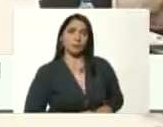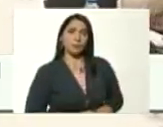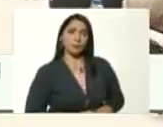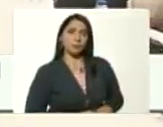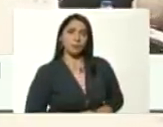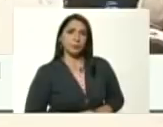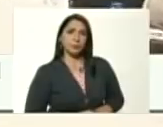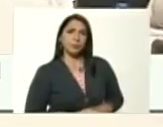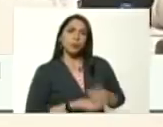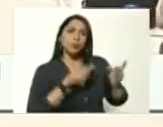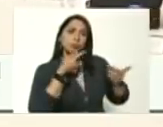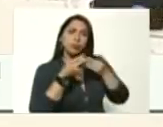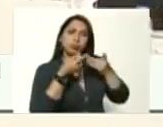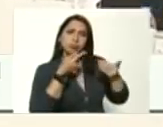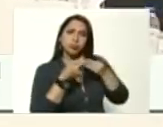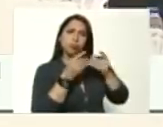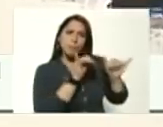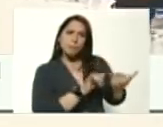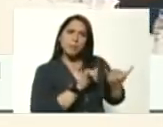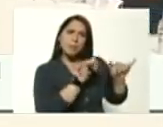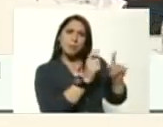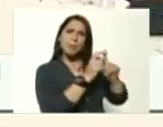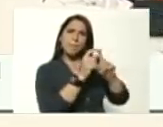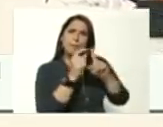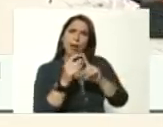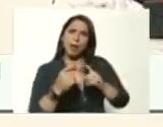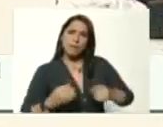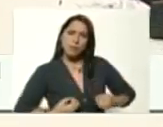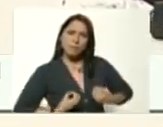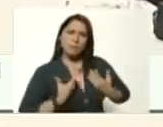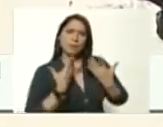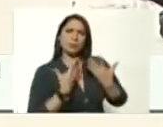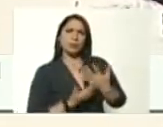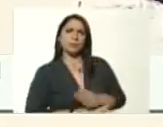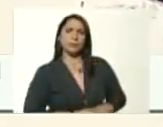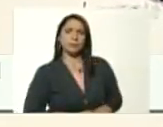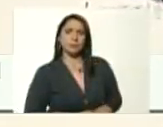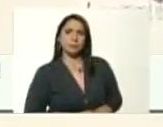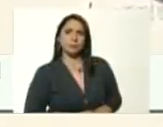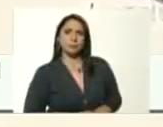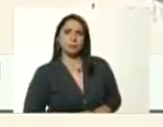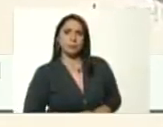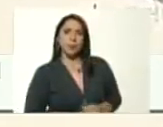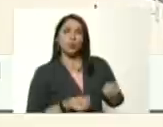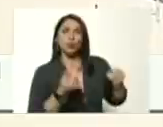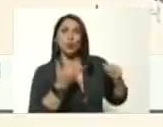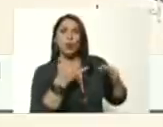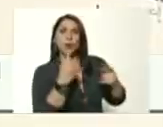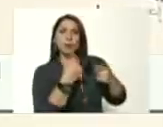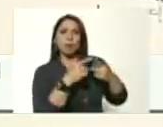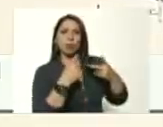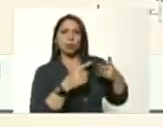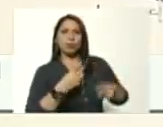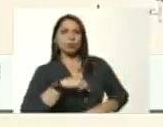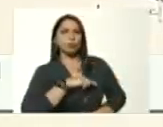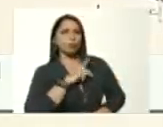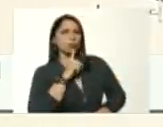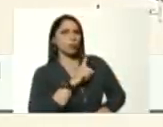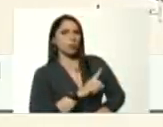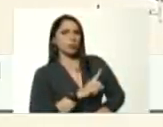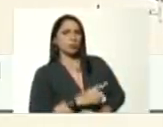discurso de la misma desde la misma palabra de la misma expresión cuántas cosas los hemos dicho